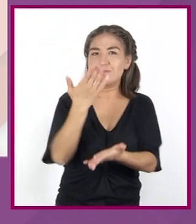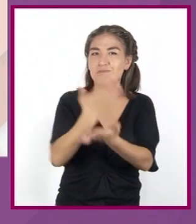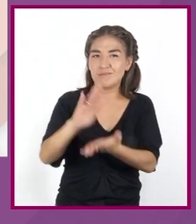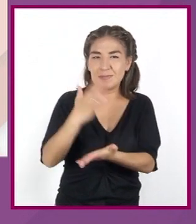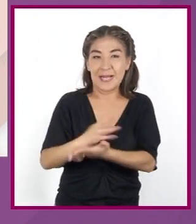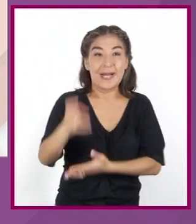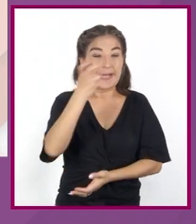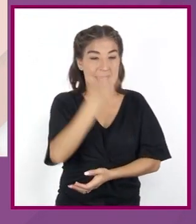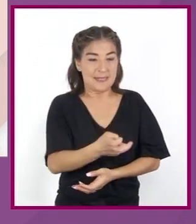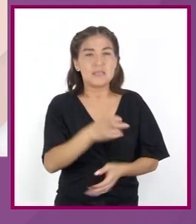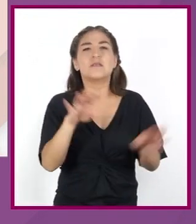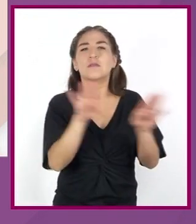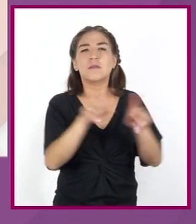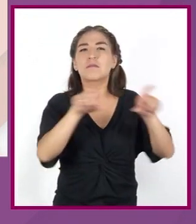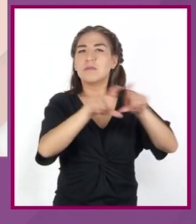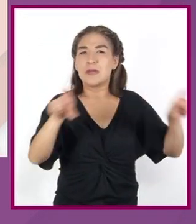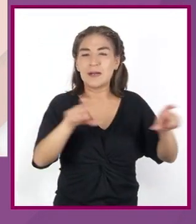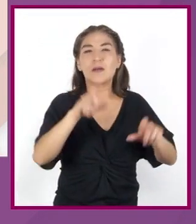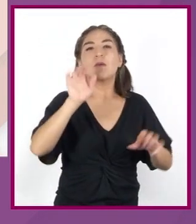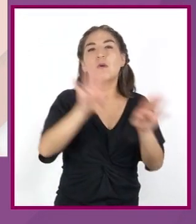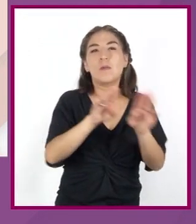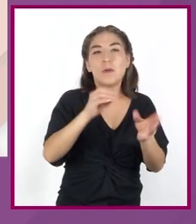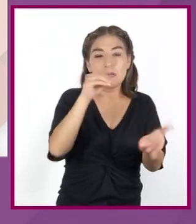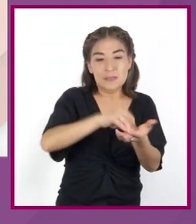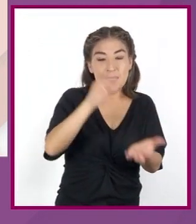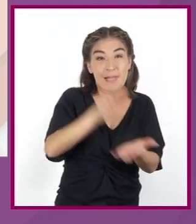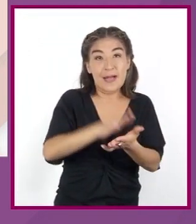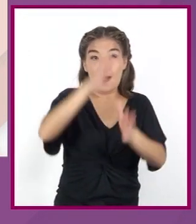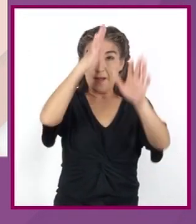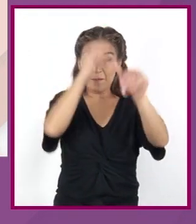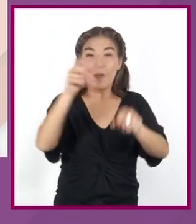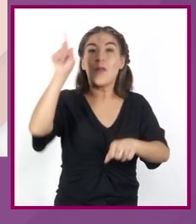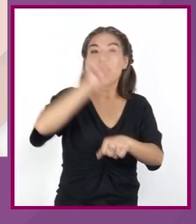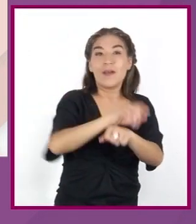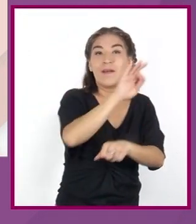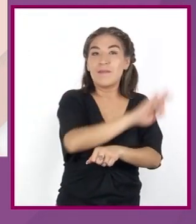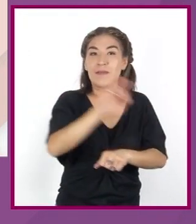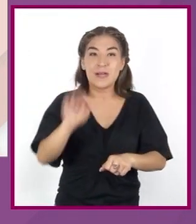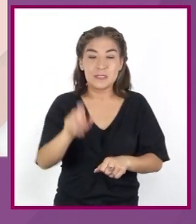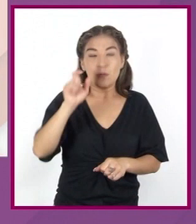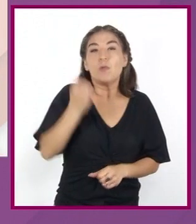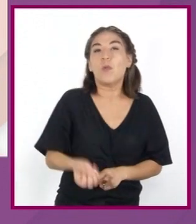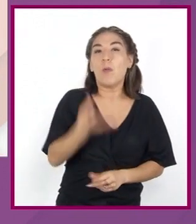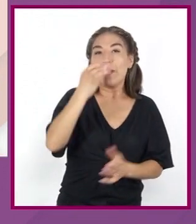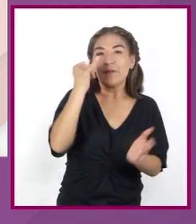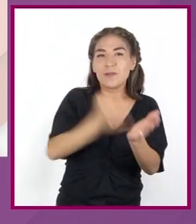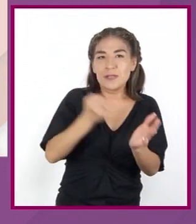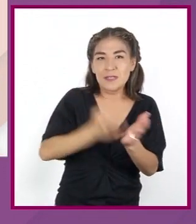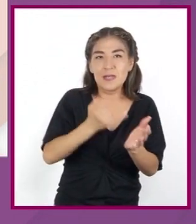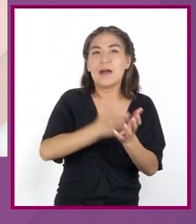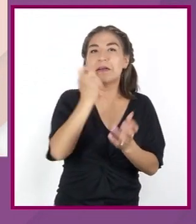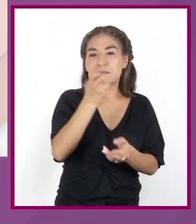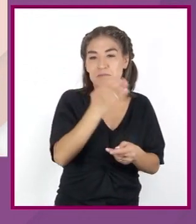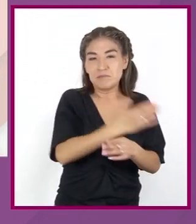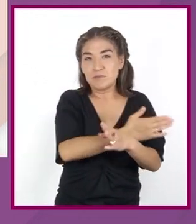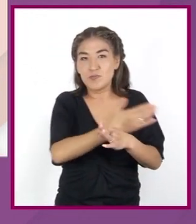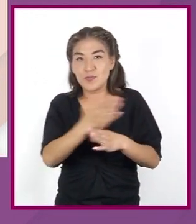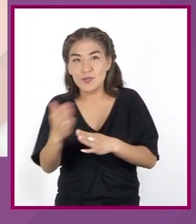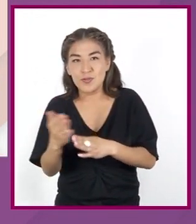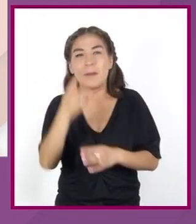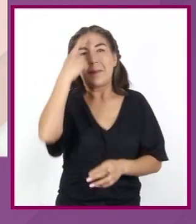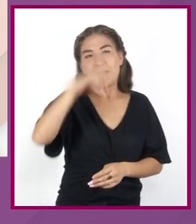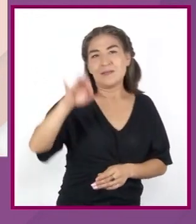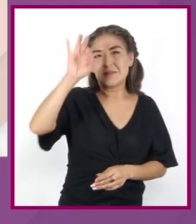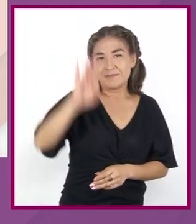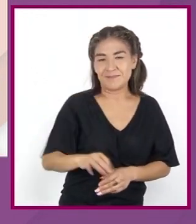cual podemos establecer plazos y montos de pago. El término de intereses moratorios hace referencia al